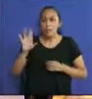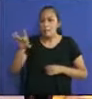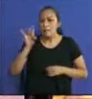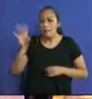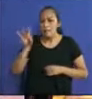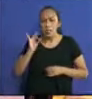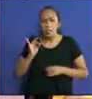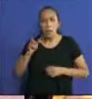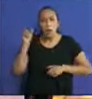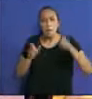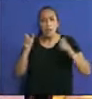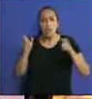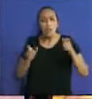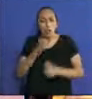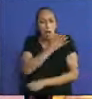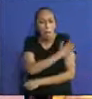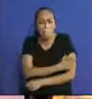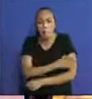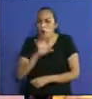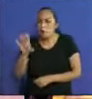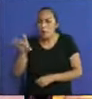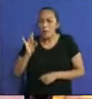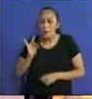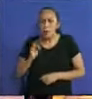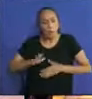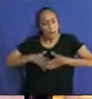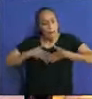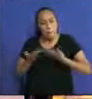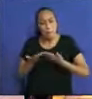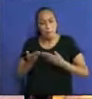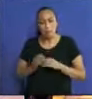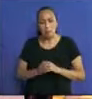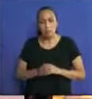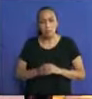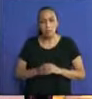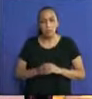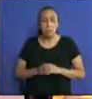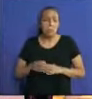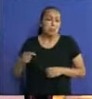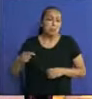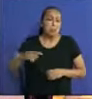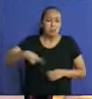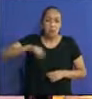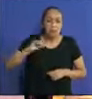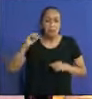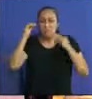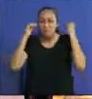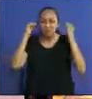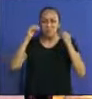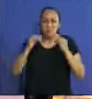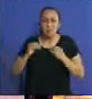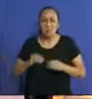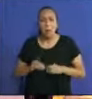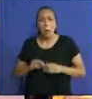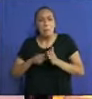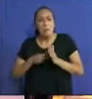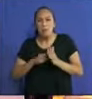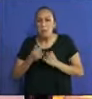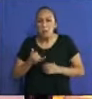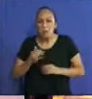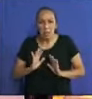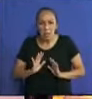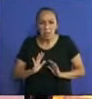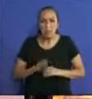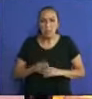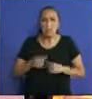mundo. Que no nos angustiemos por lo que no podemos cambiar y nos ocupemos de lo que Dios nos confía que